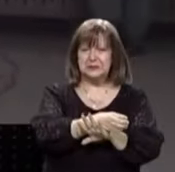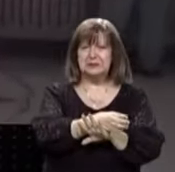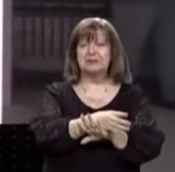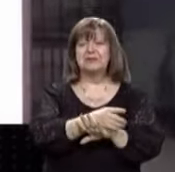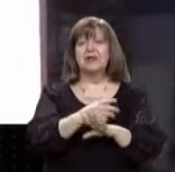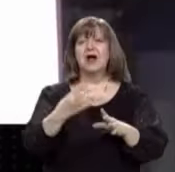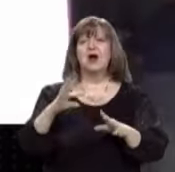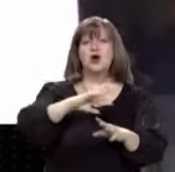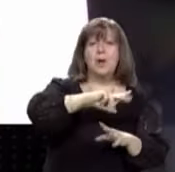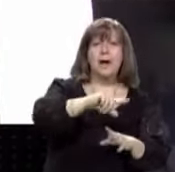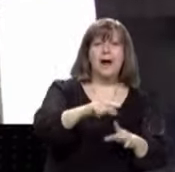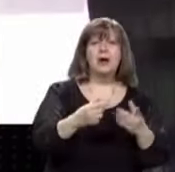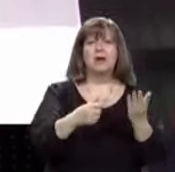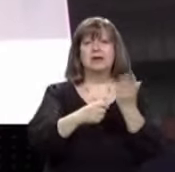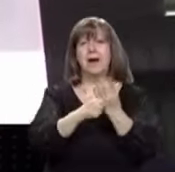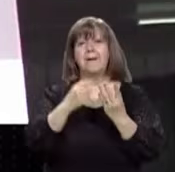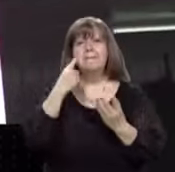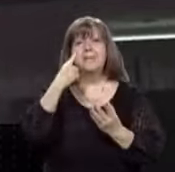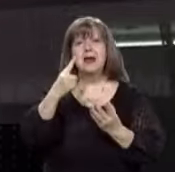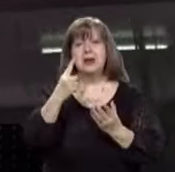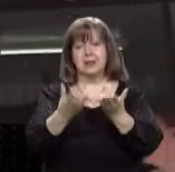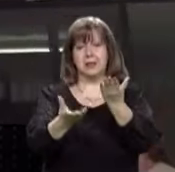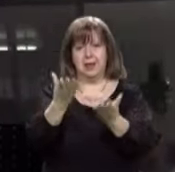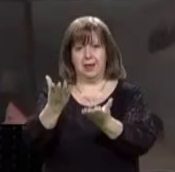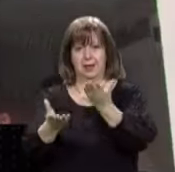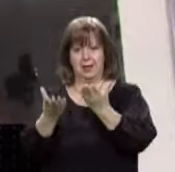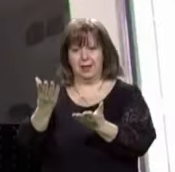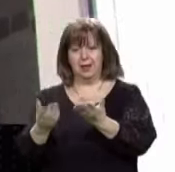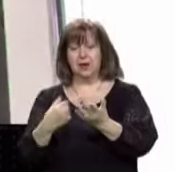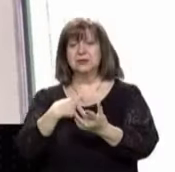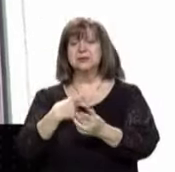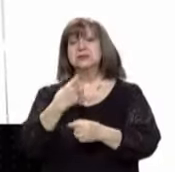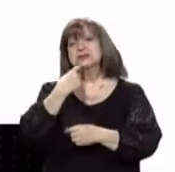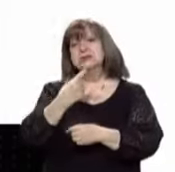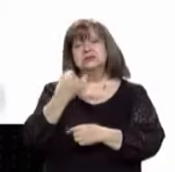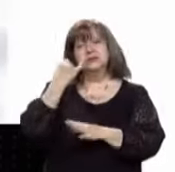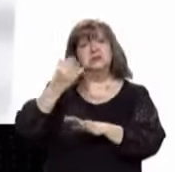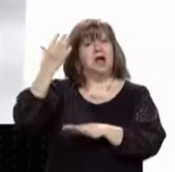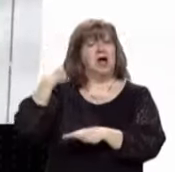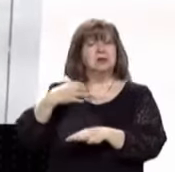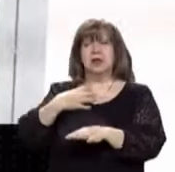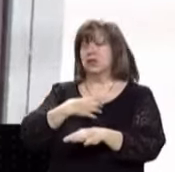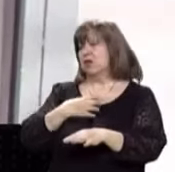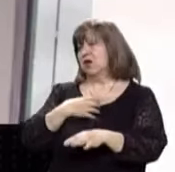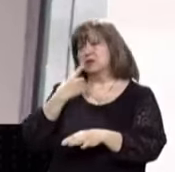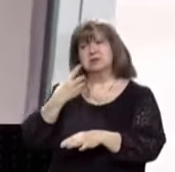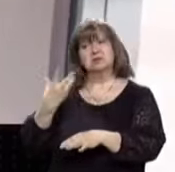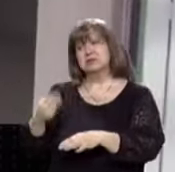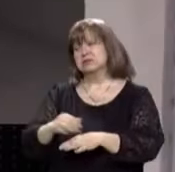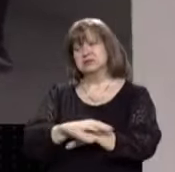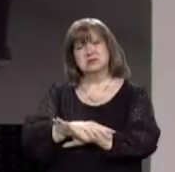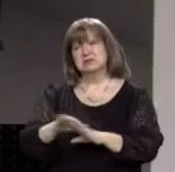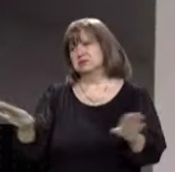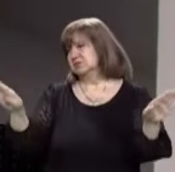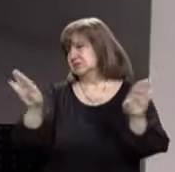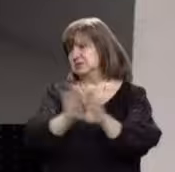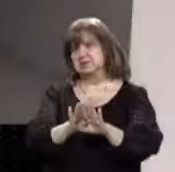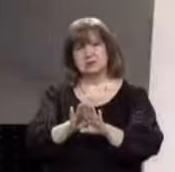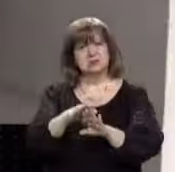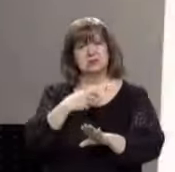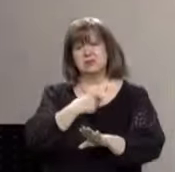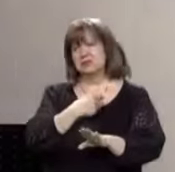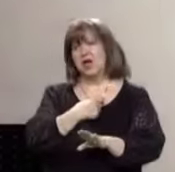1000 kilos de carnes. En ese momento, el propietario lo que dijo es que iban a cerrar, que pensaban cerrar, tienen varias carnicerías, que iban a